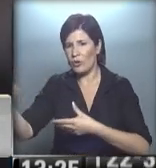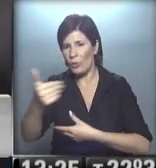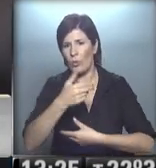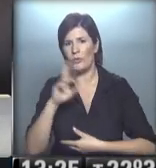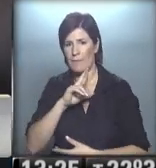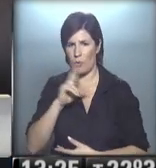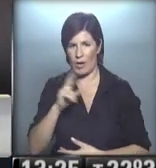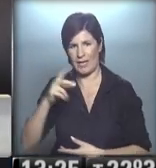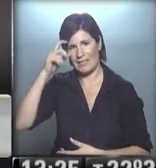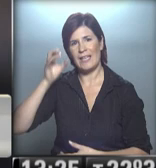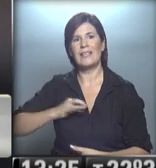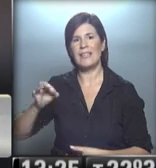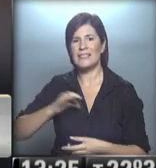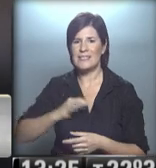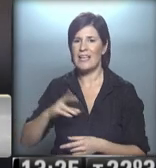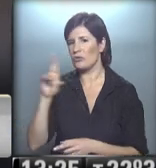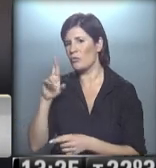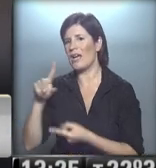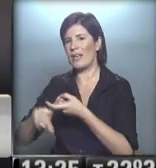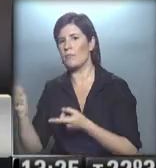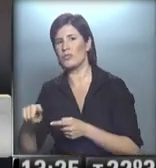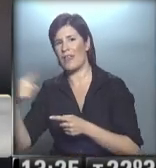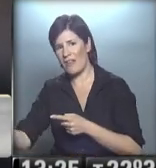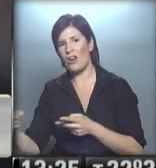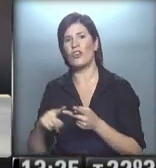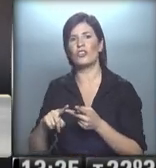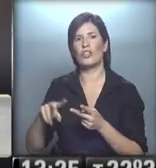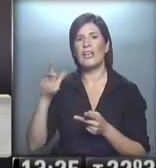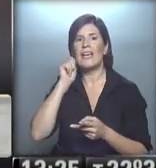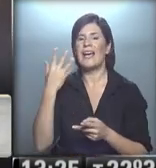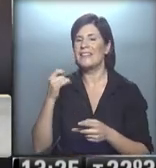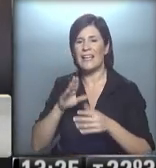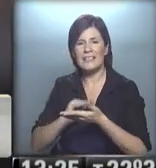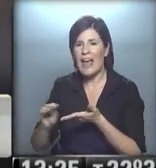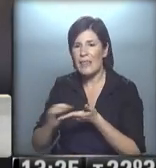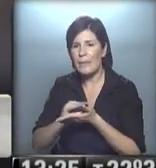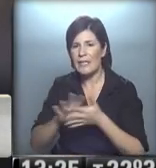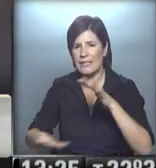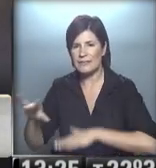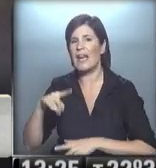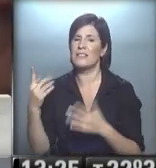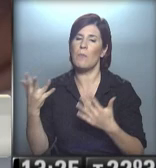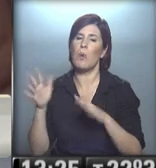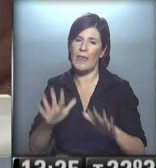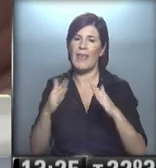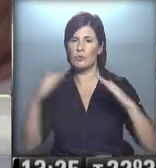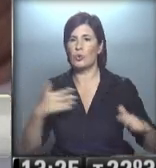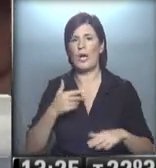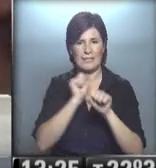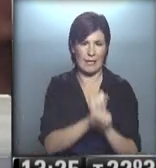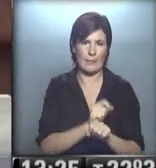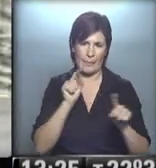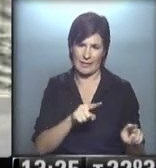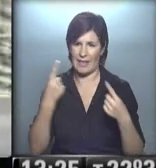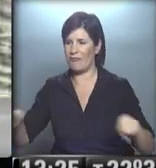Mariana Bustos, esposa del Chenga, y Cintia Gaitán, la administradora, única a la que se le concedió prisión domiciliaria. Los fundamentos de